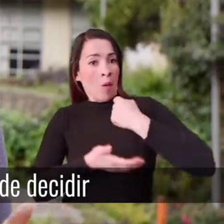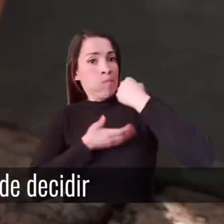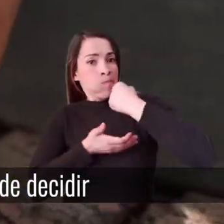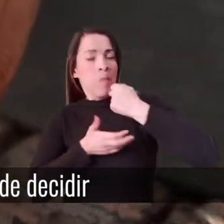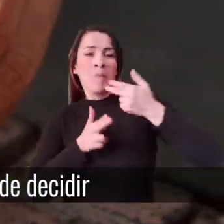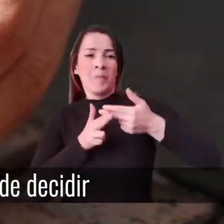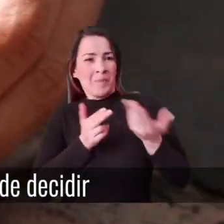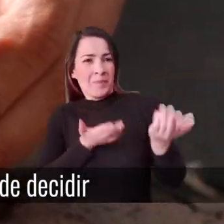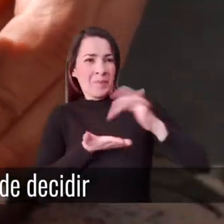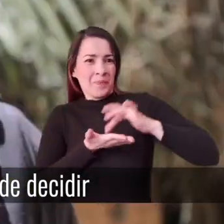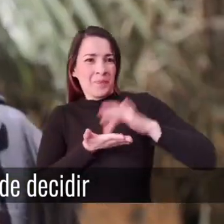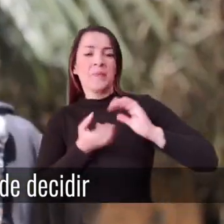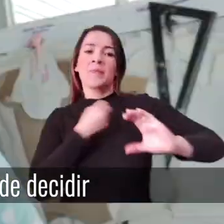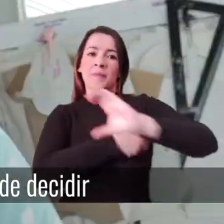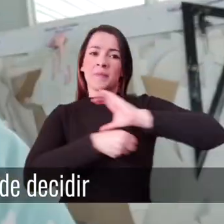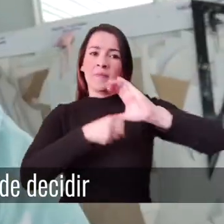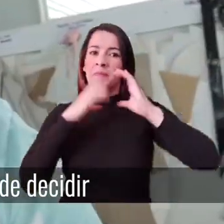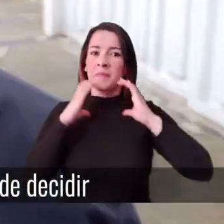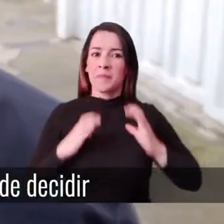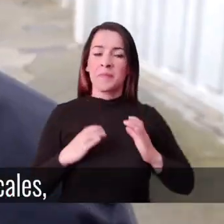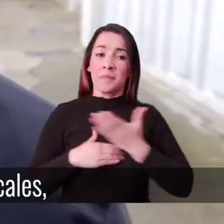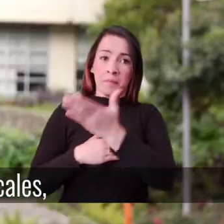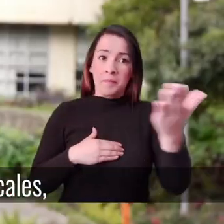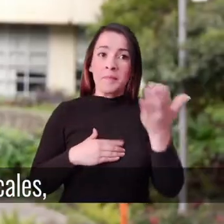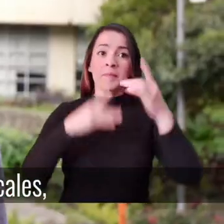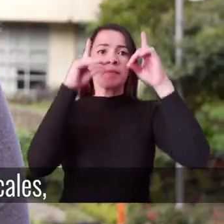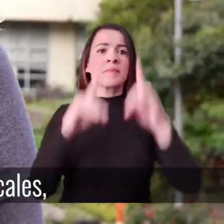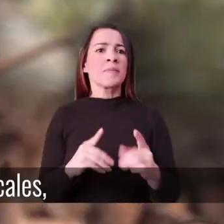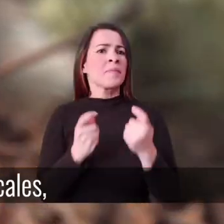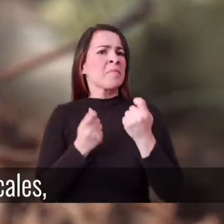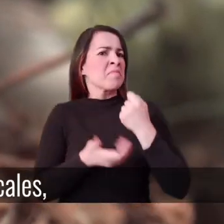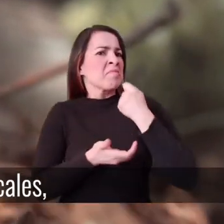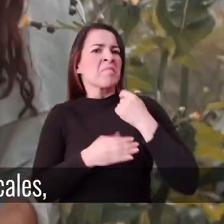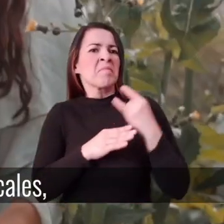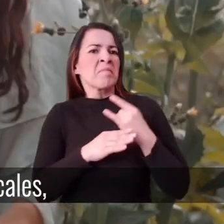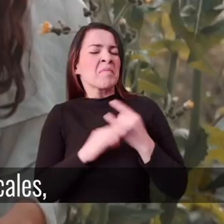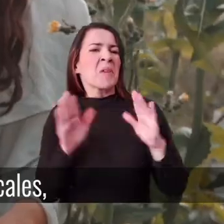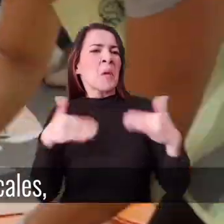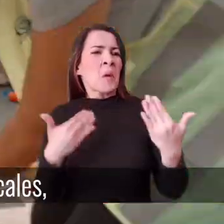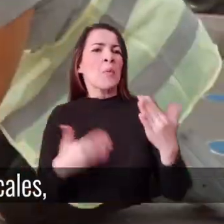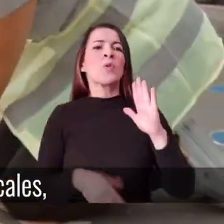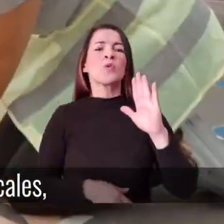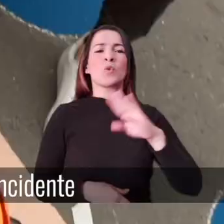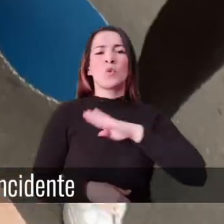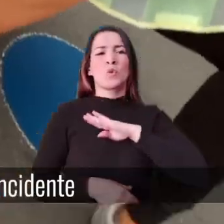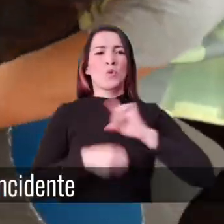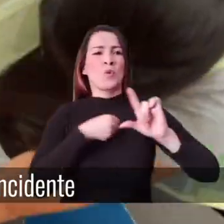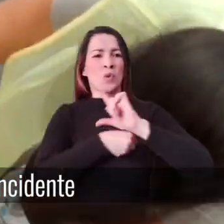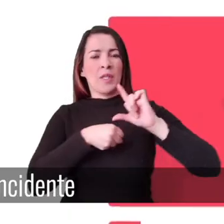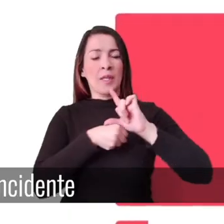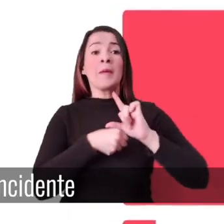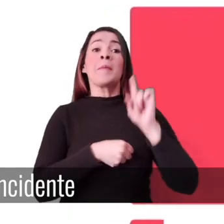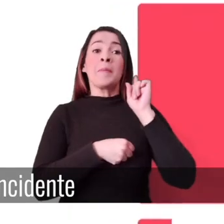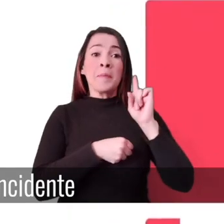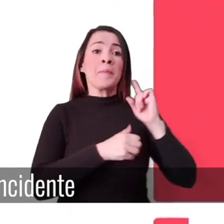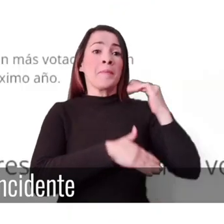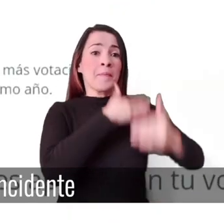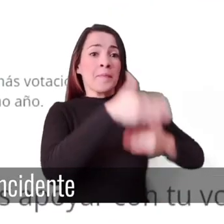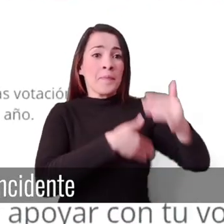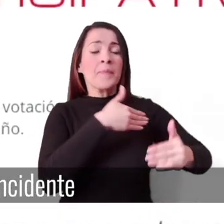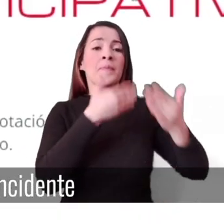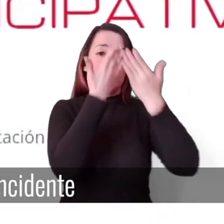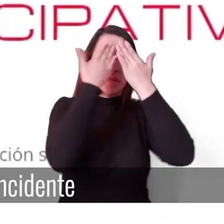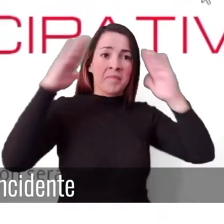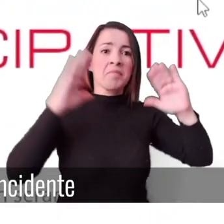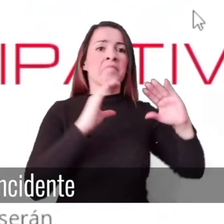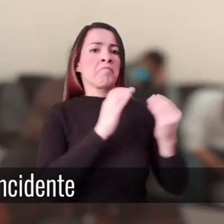Con presupuestos participativos, la ciudadanía puede decidir en qué invertir los recursos de sus alcaldías locales. A través de un proceso